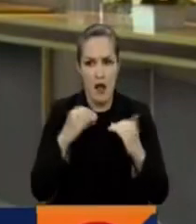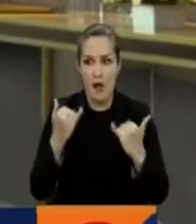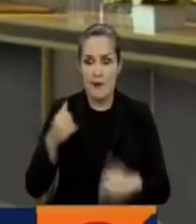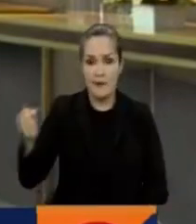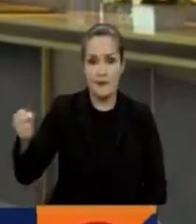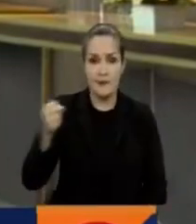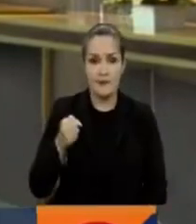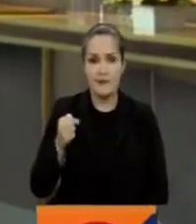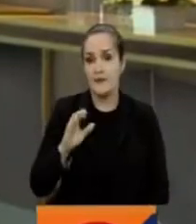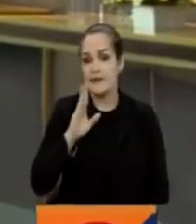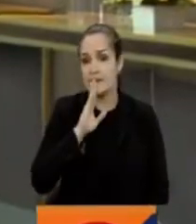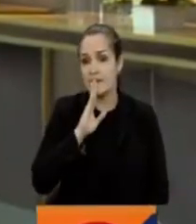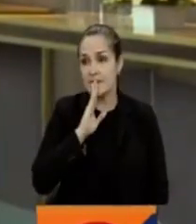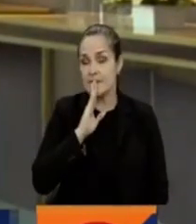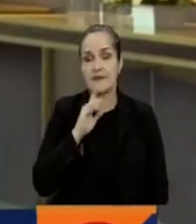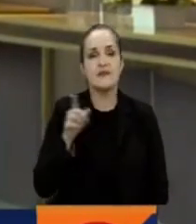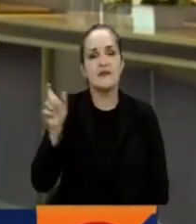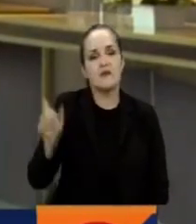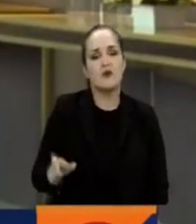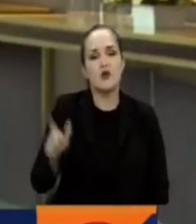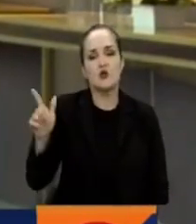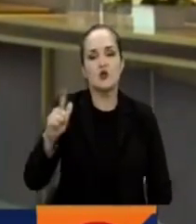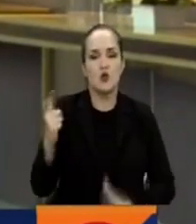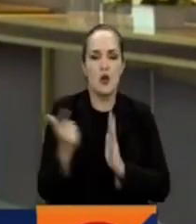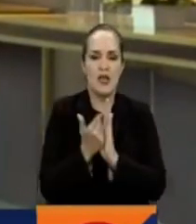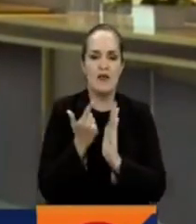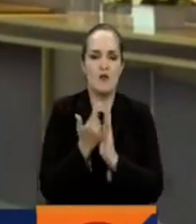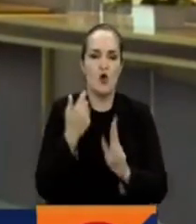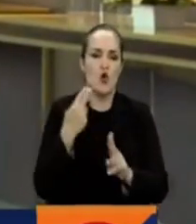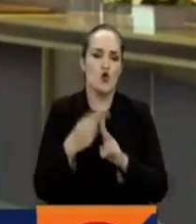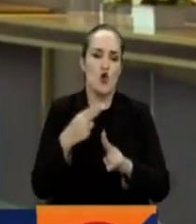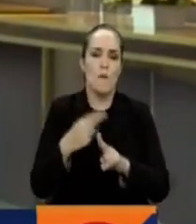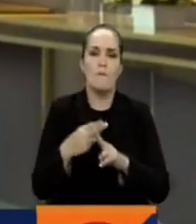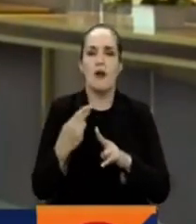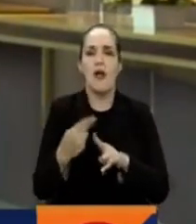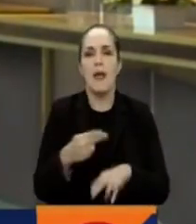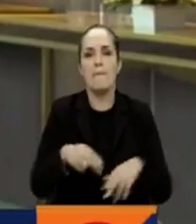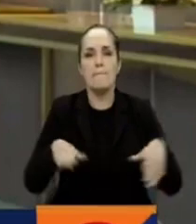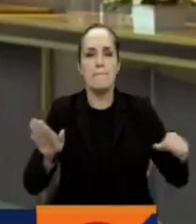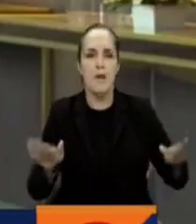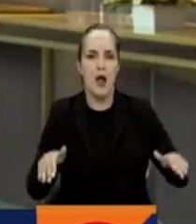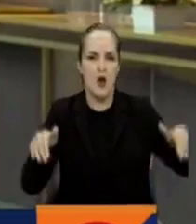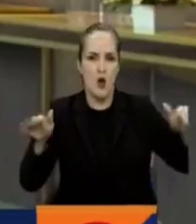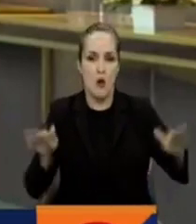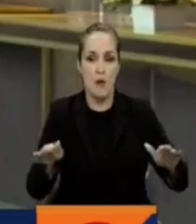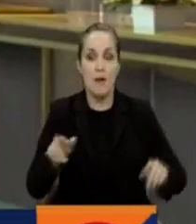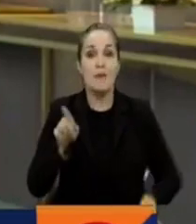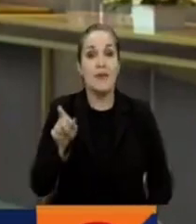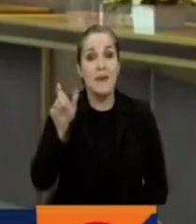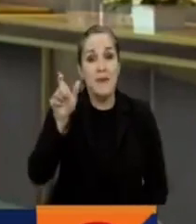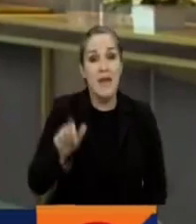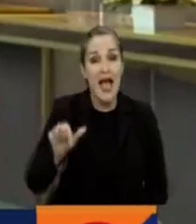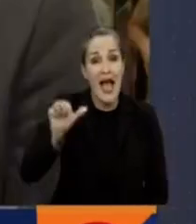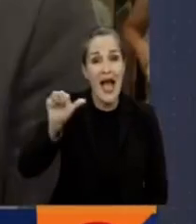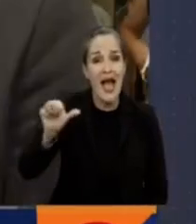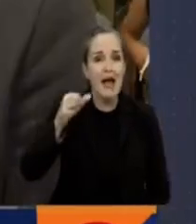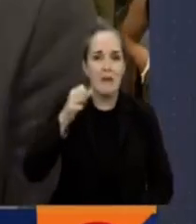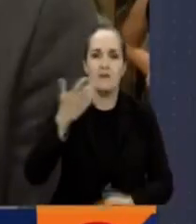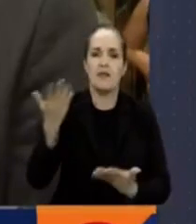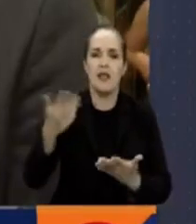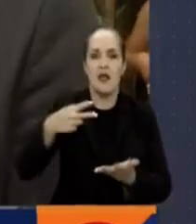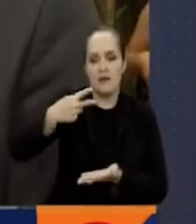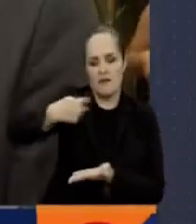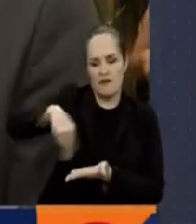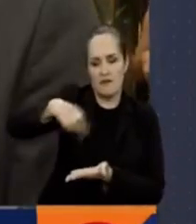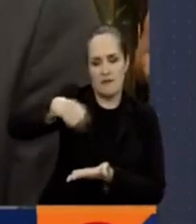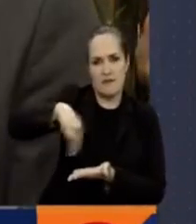Que hay un libro que se llama Paloma que cuenta la historia de una bailarina de ballet que tiene un trastorno bulímico. Con ella, pues con la